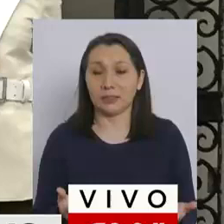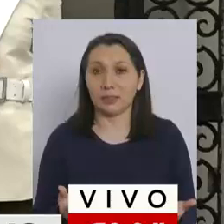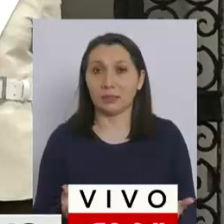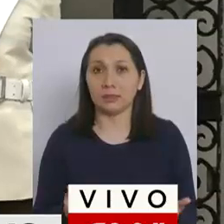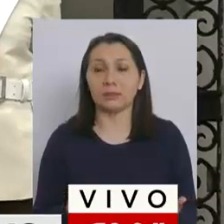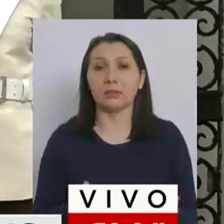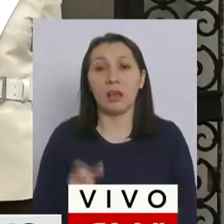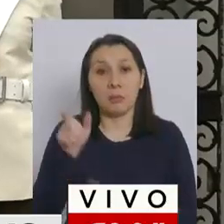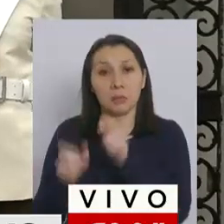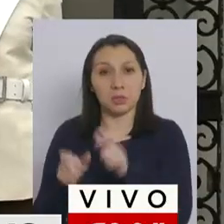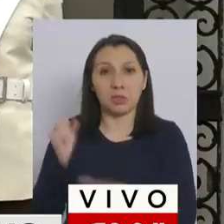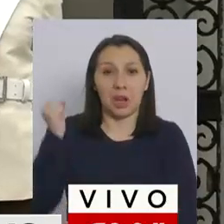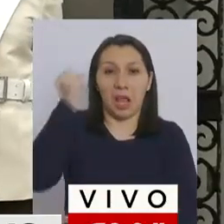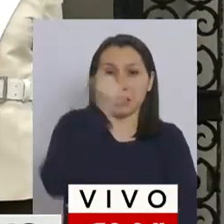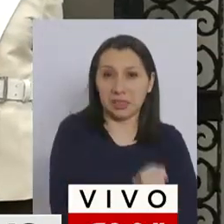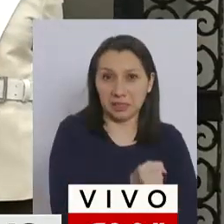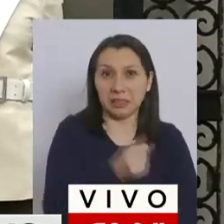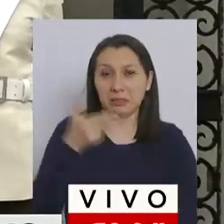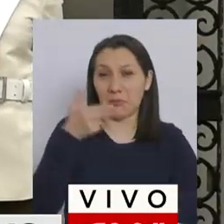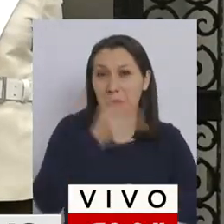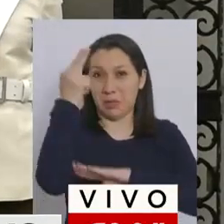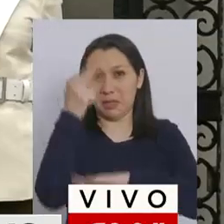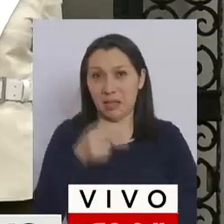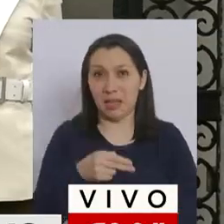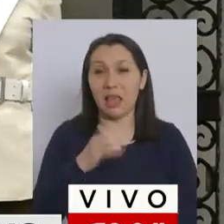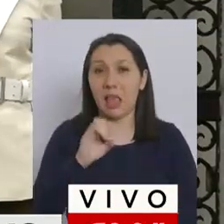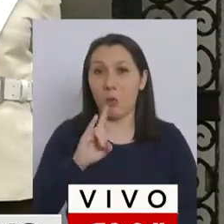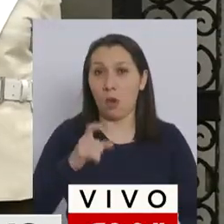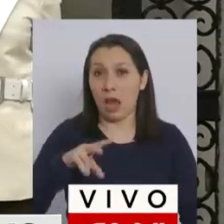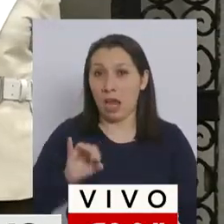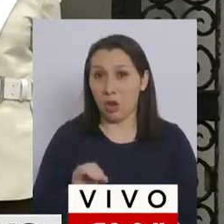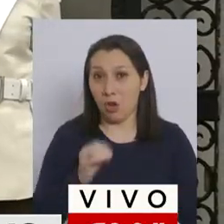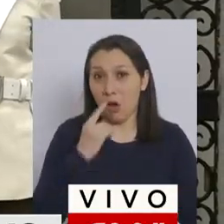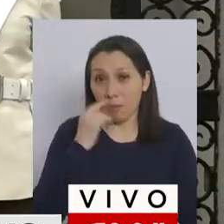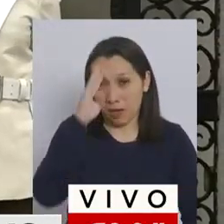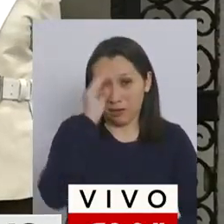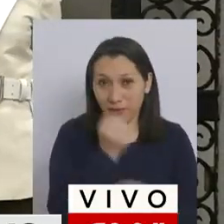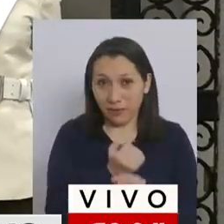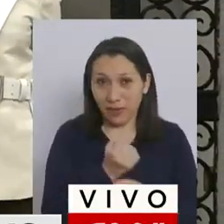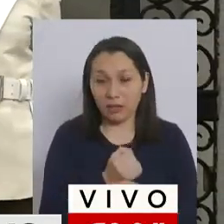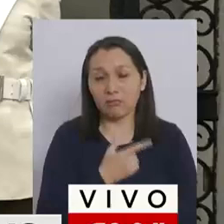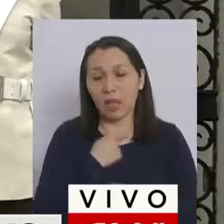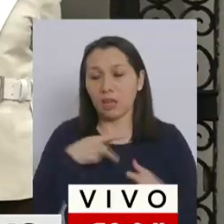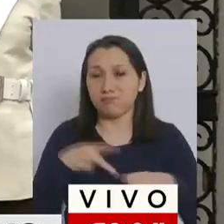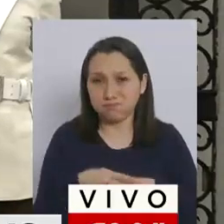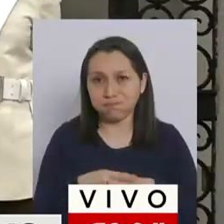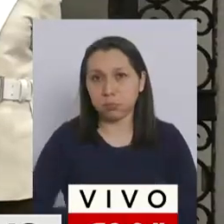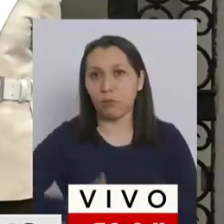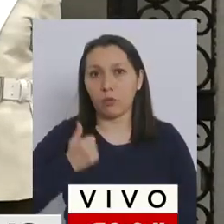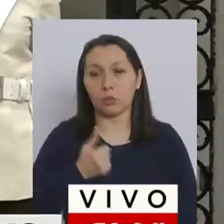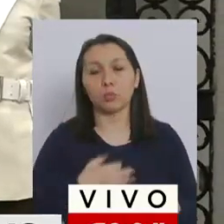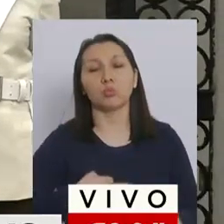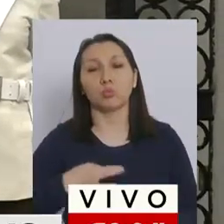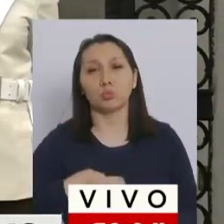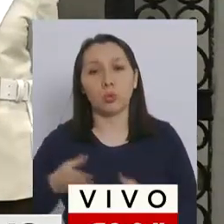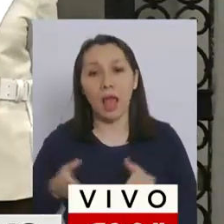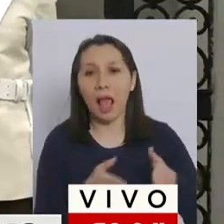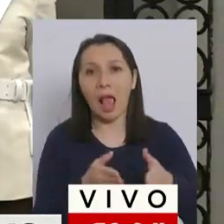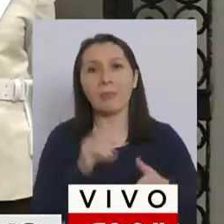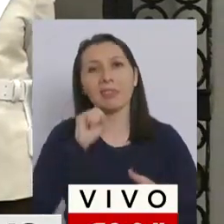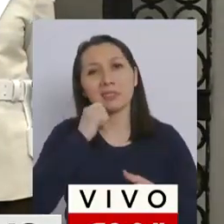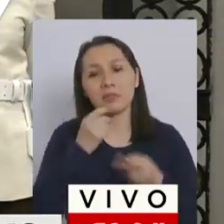Quienes asesinan a Eugenio Larraín quieren truncar esa voluntad ciudadana de que el camino sea a través de